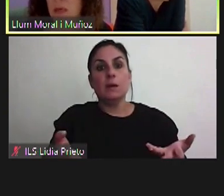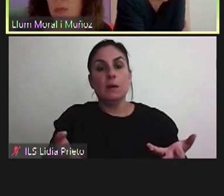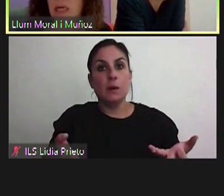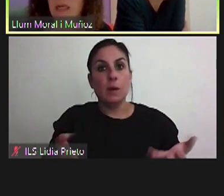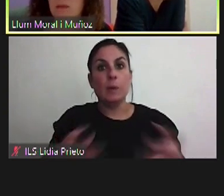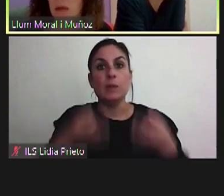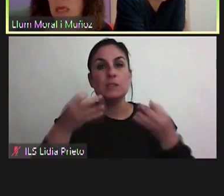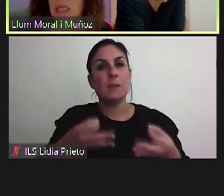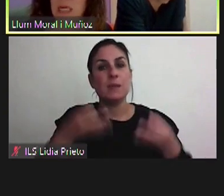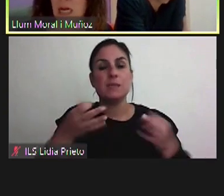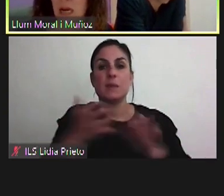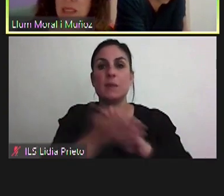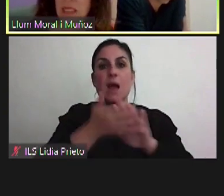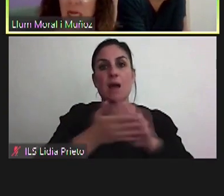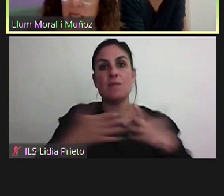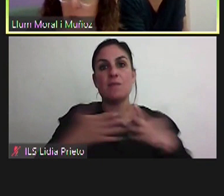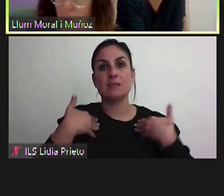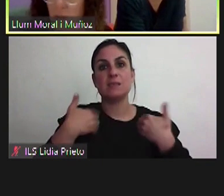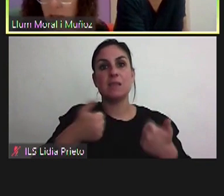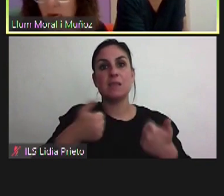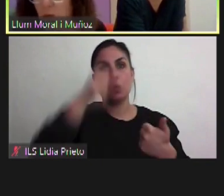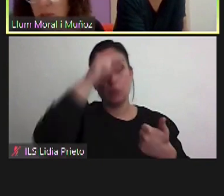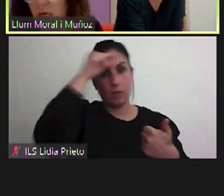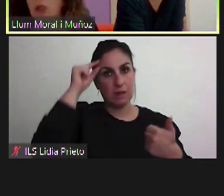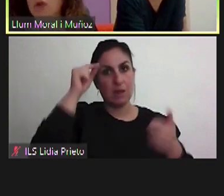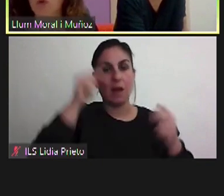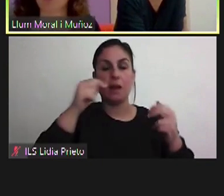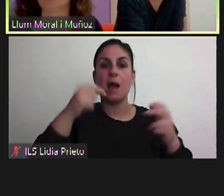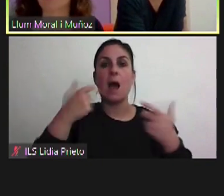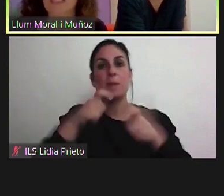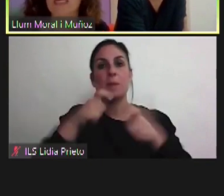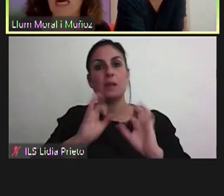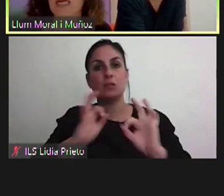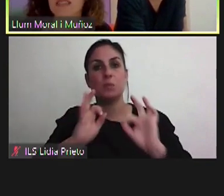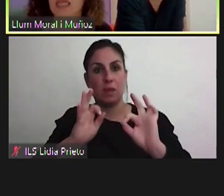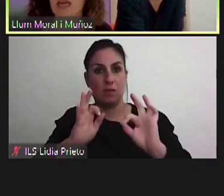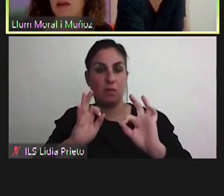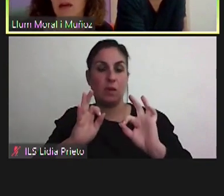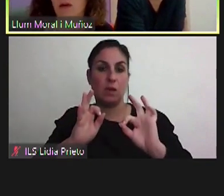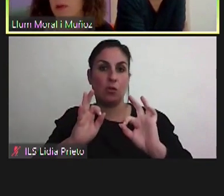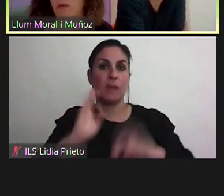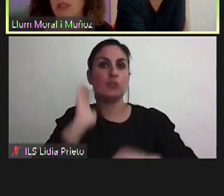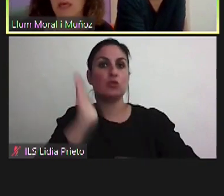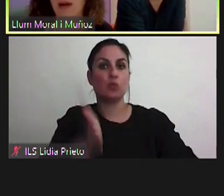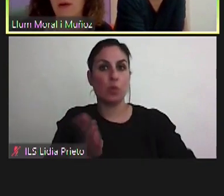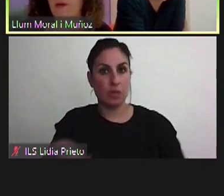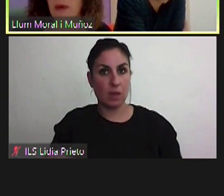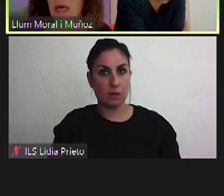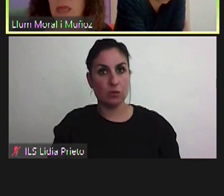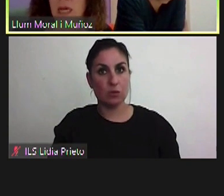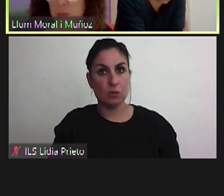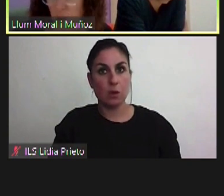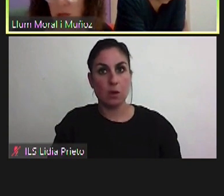¿no? Siempre, en vez de salir de la parte de salud, salimos del suceso. Y hay que entender, y lo explicamos así de